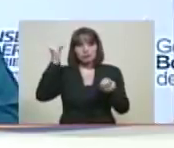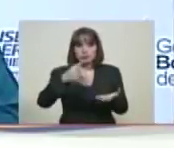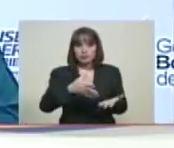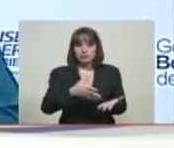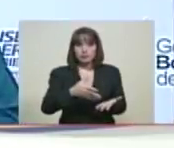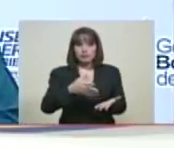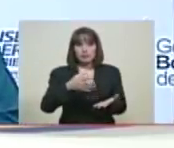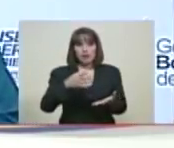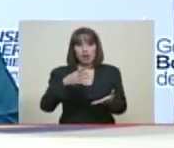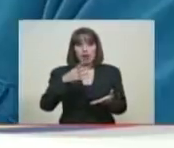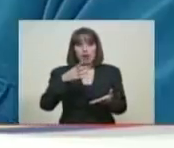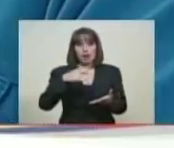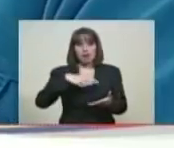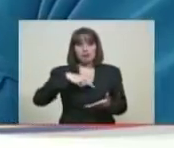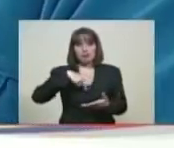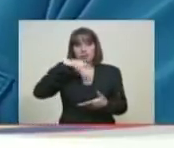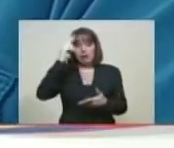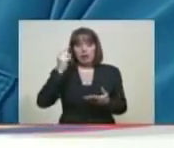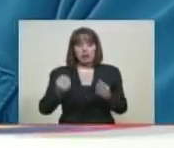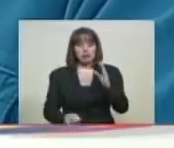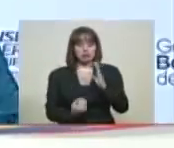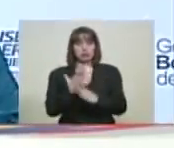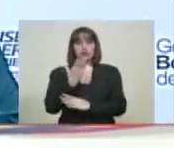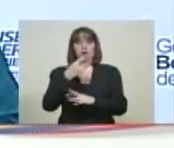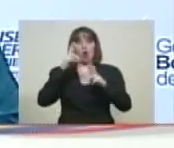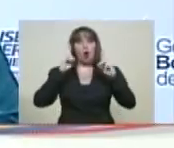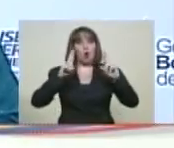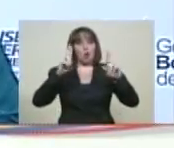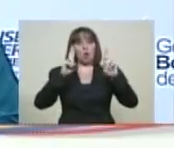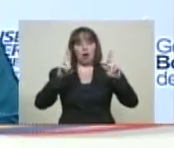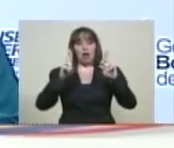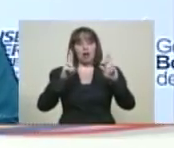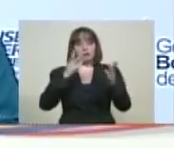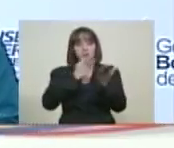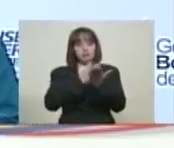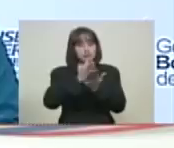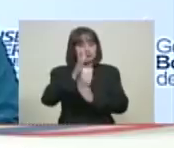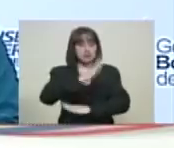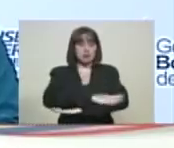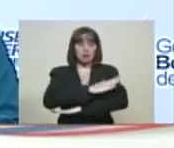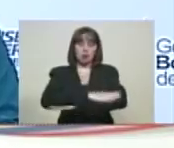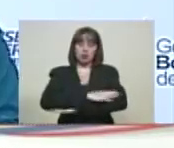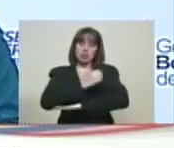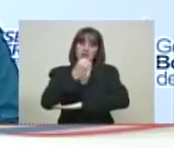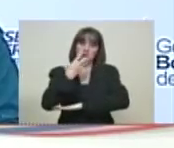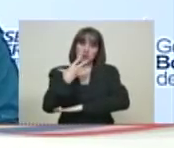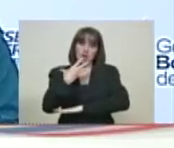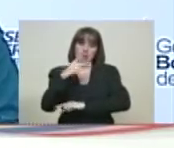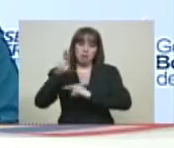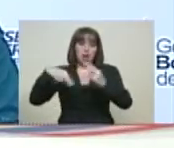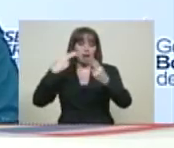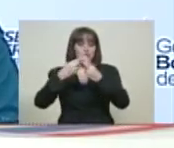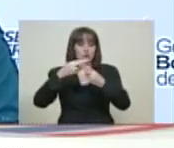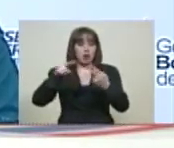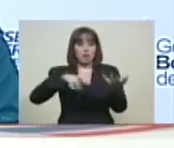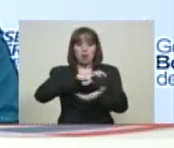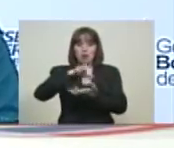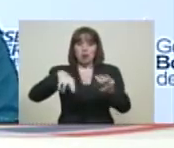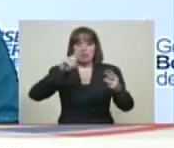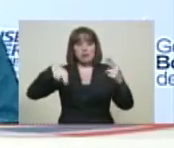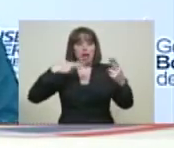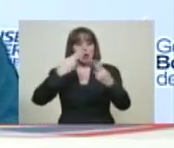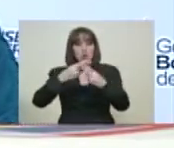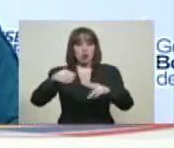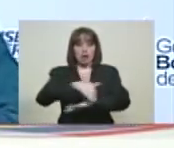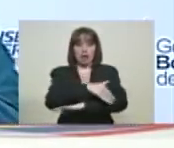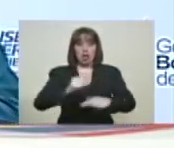padre creador ojalá más nunca violencia más nunca golpismo más nunca